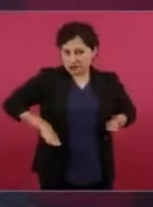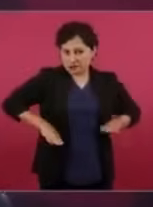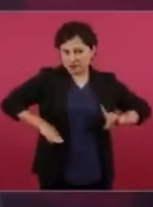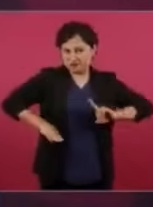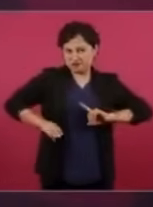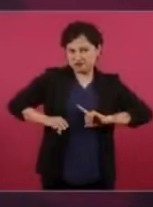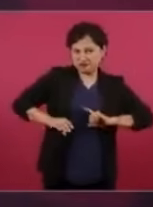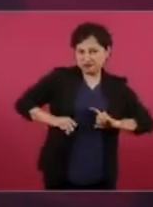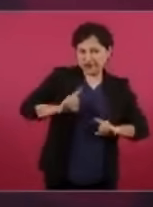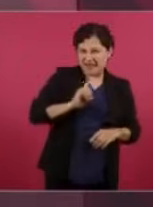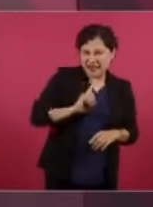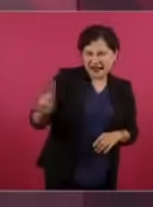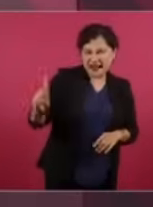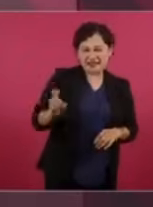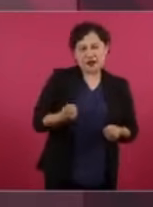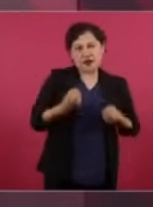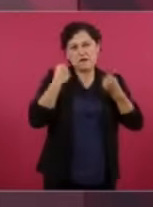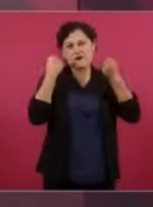derechosos,